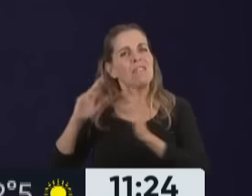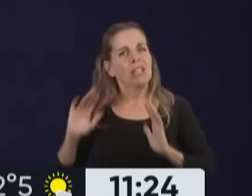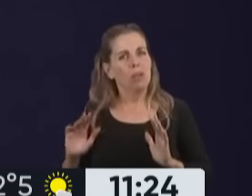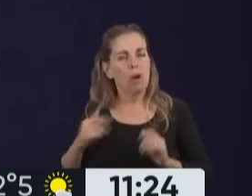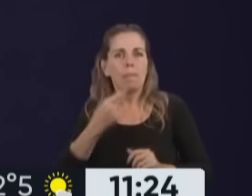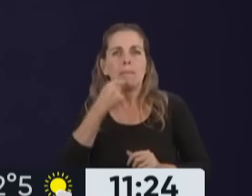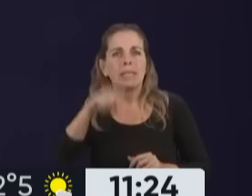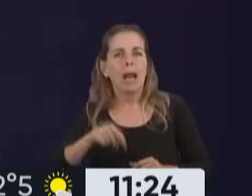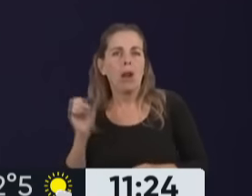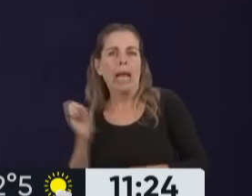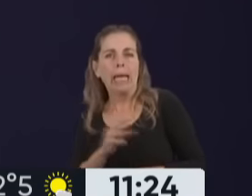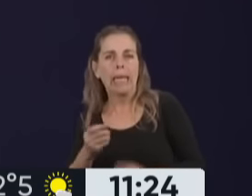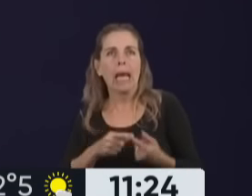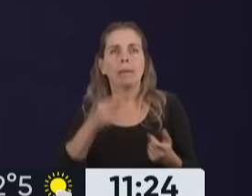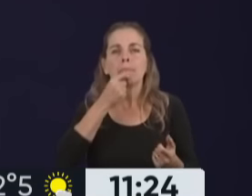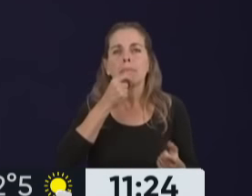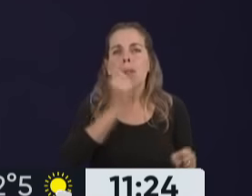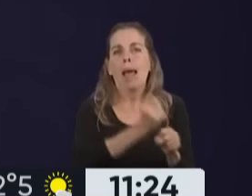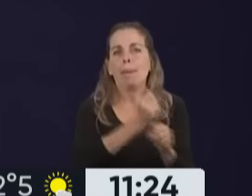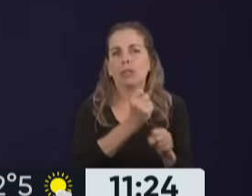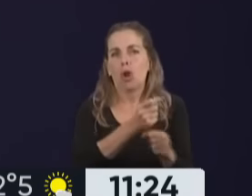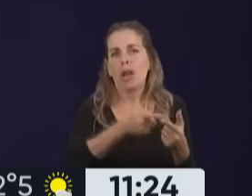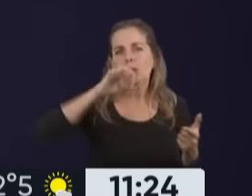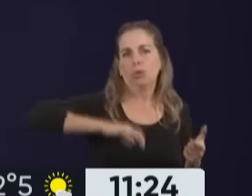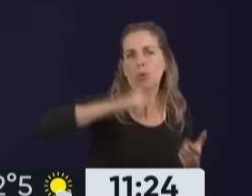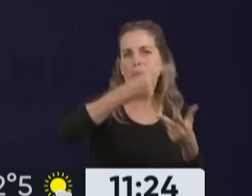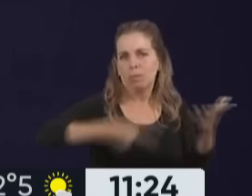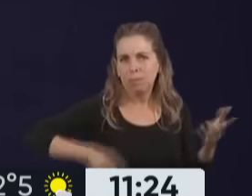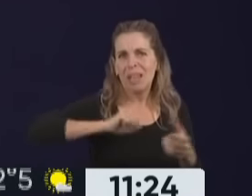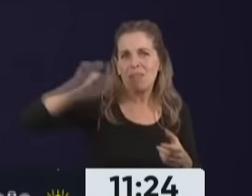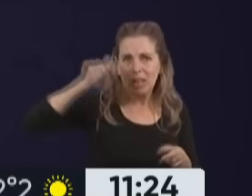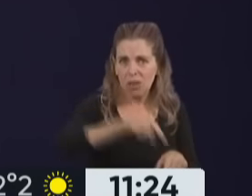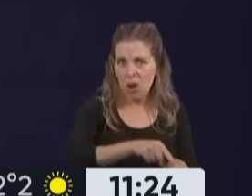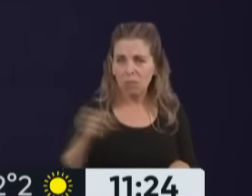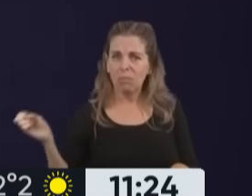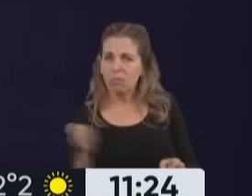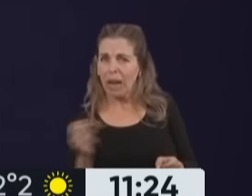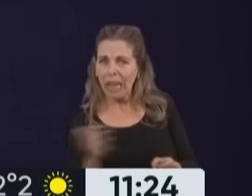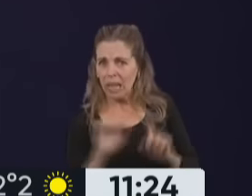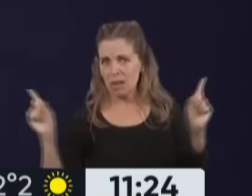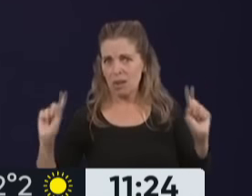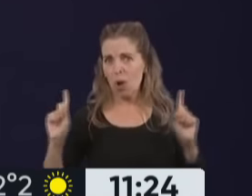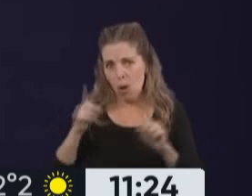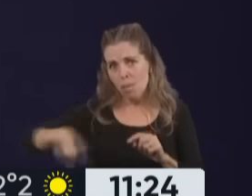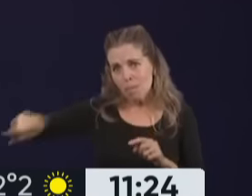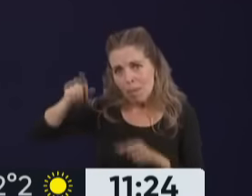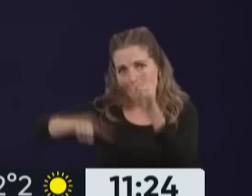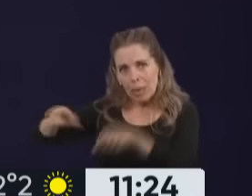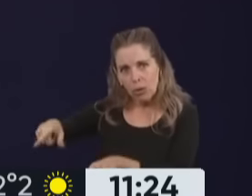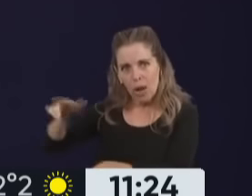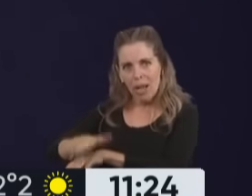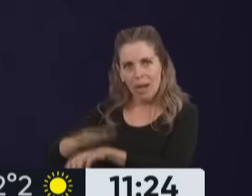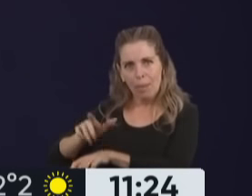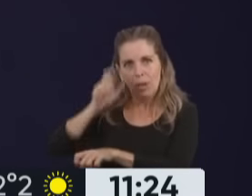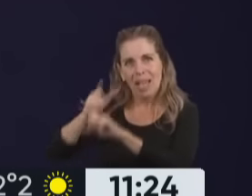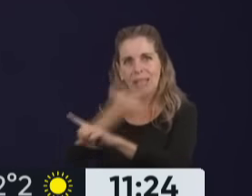con los desocupados, con el salario, con la inflación y con todas las otras cosas que estamos sufriendo, porque son parte del esquema